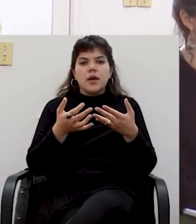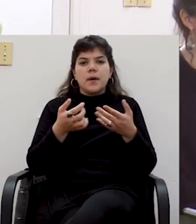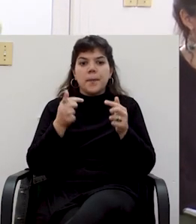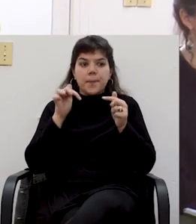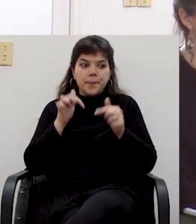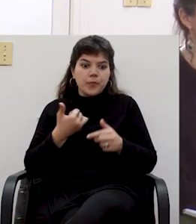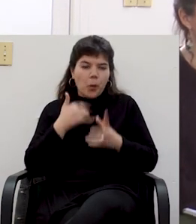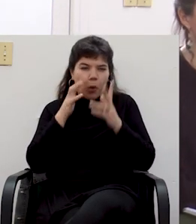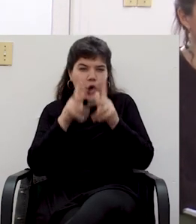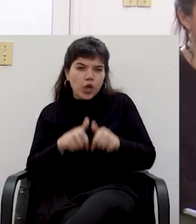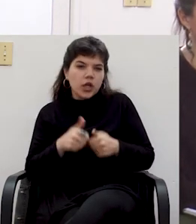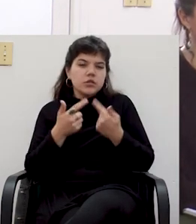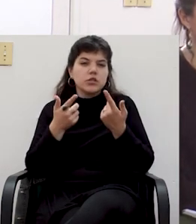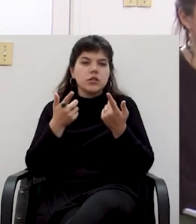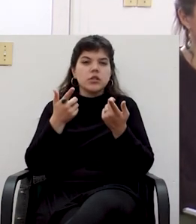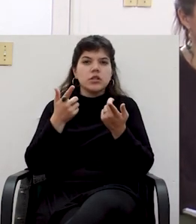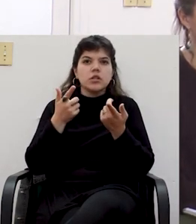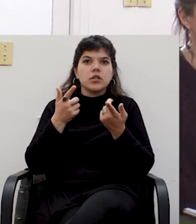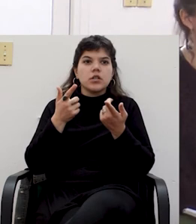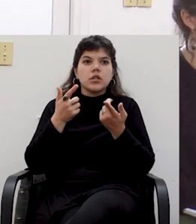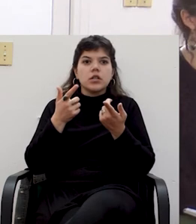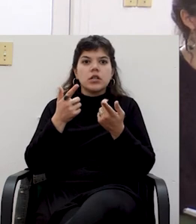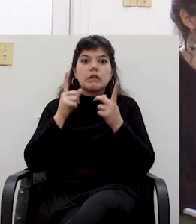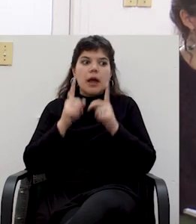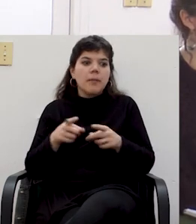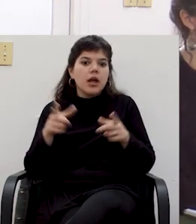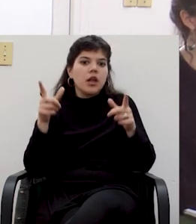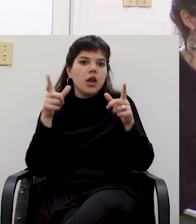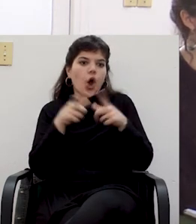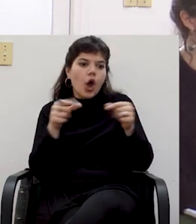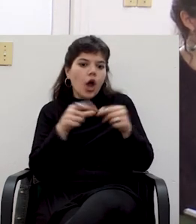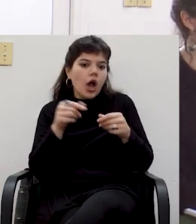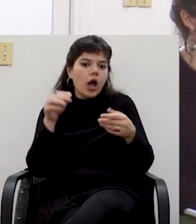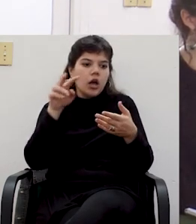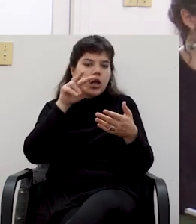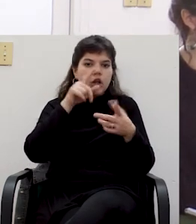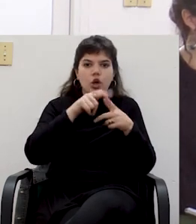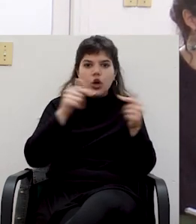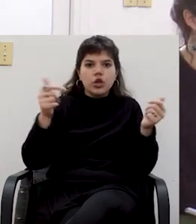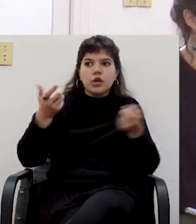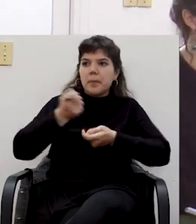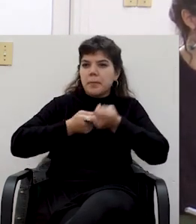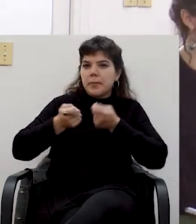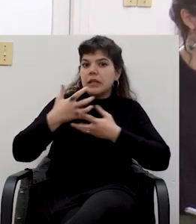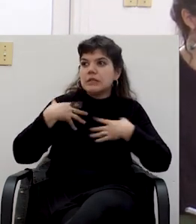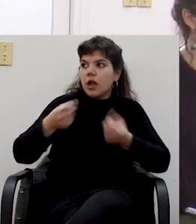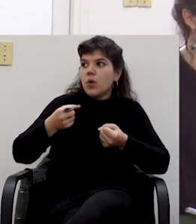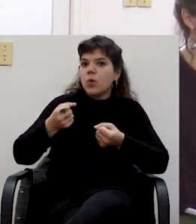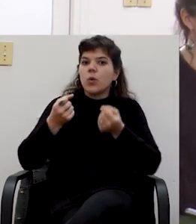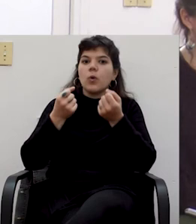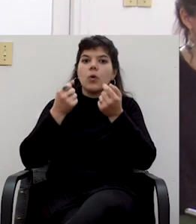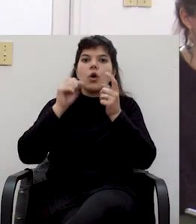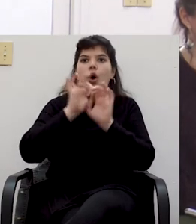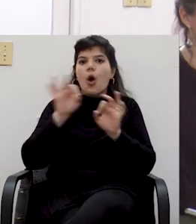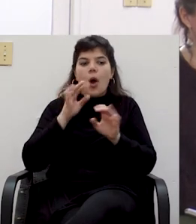de coordinación, de hojas de ruta comunes con prestadores de salud o ámbitos especializados en